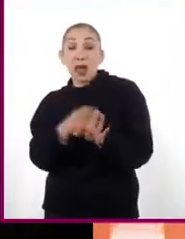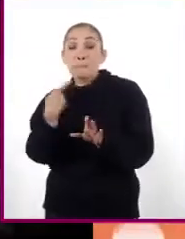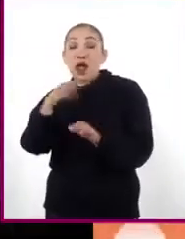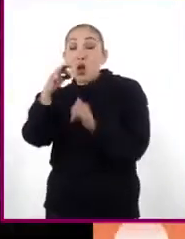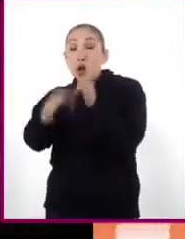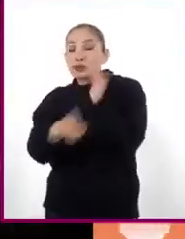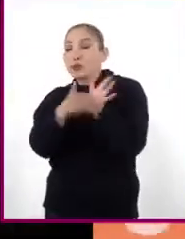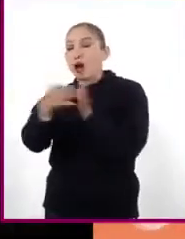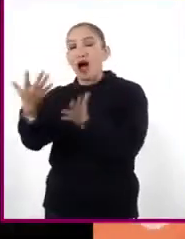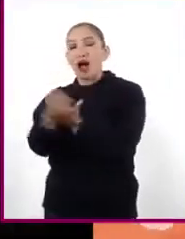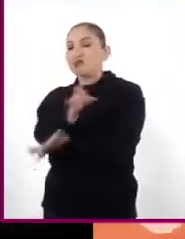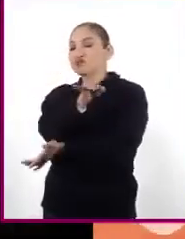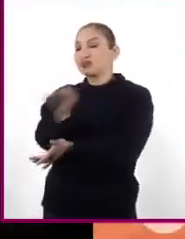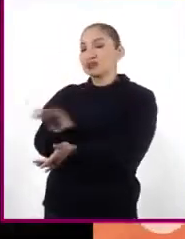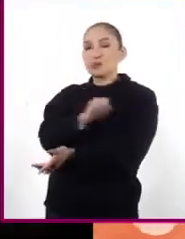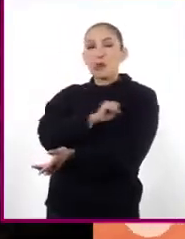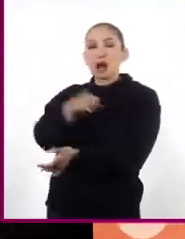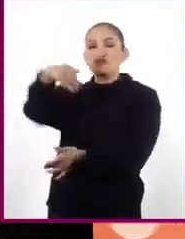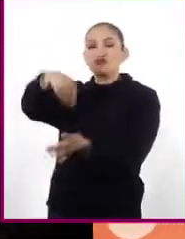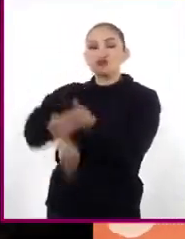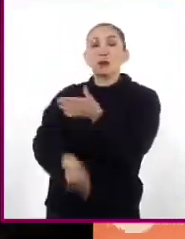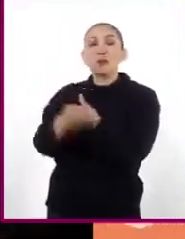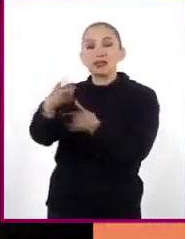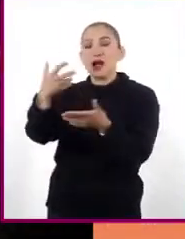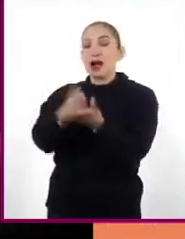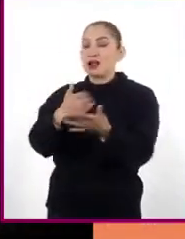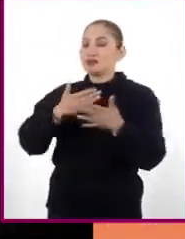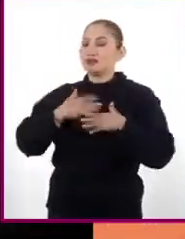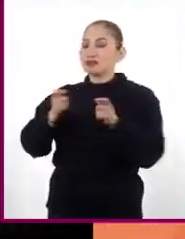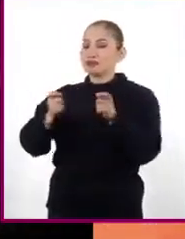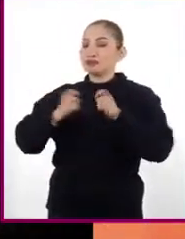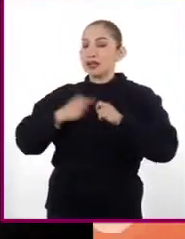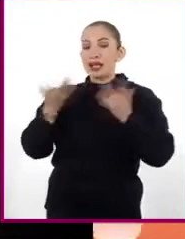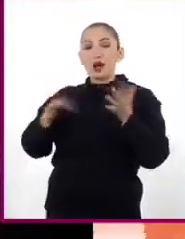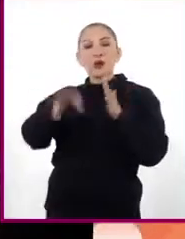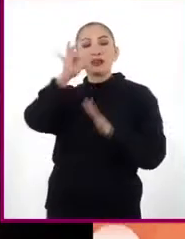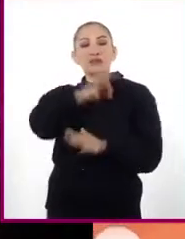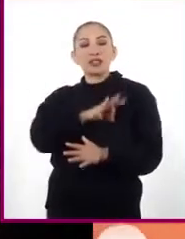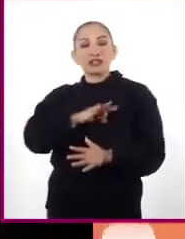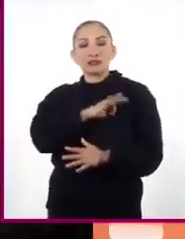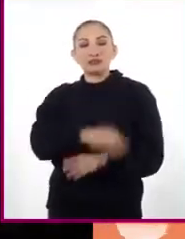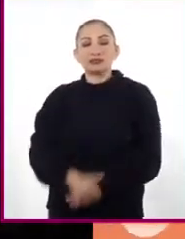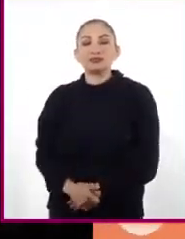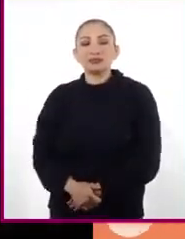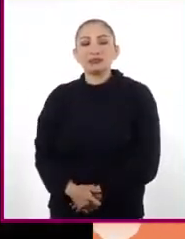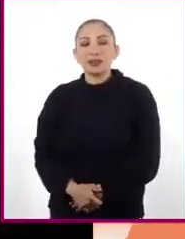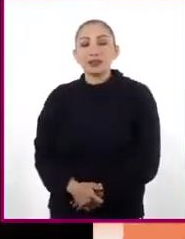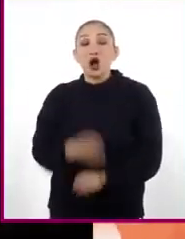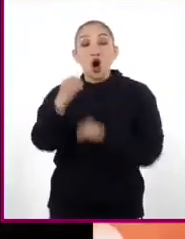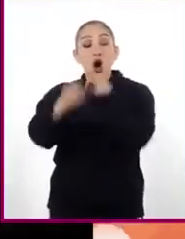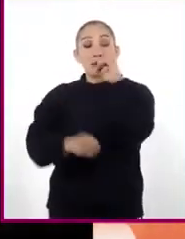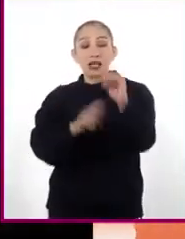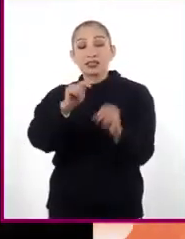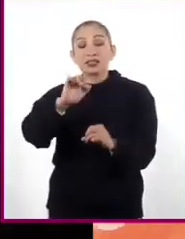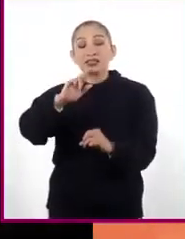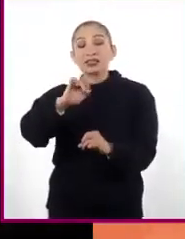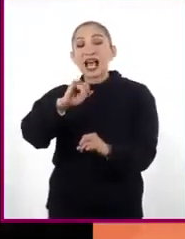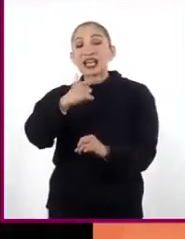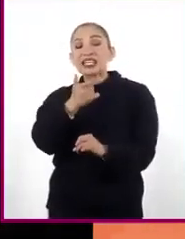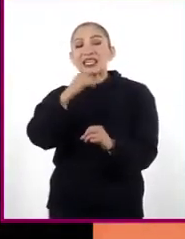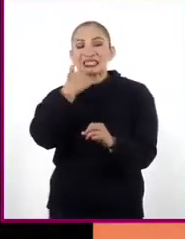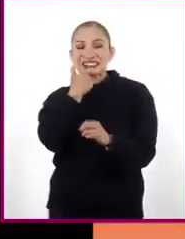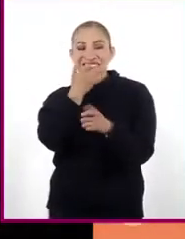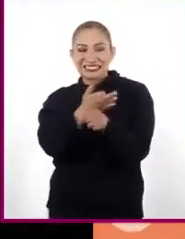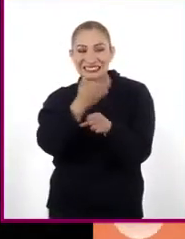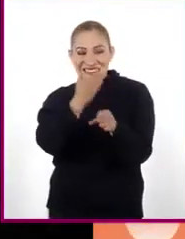al final triunfa el bien sobre el mal, por lo que recupera sus virtudes y encuentra la felicidad. En las obras tragicómicas se muestra